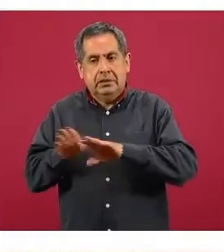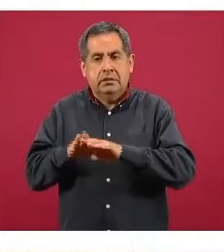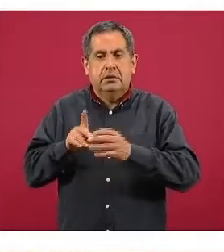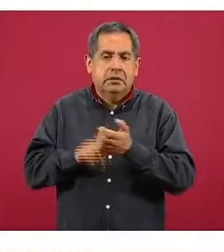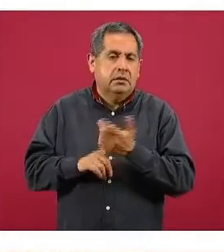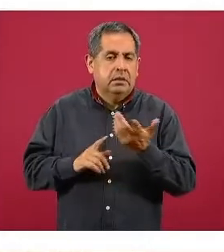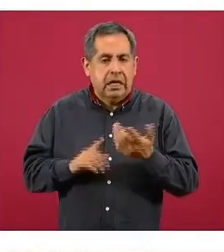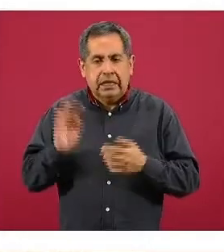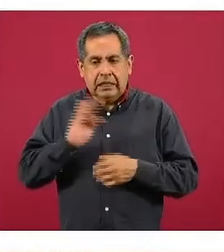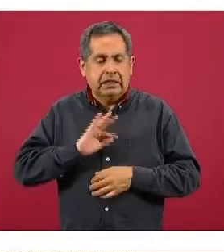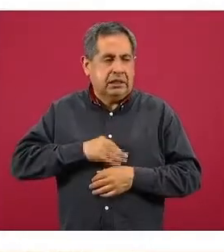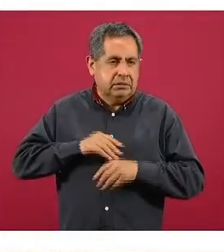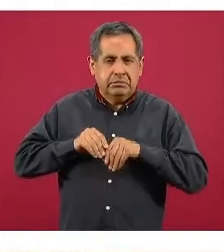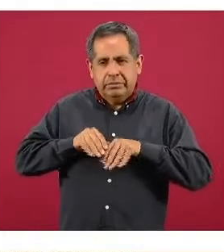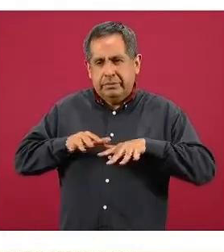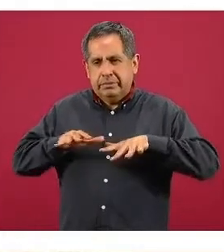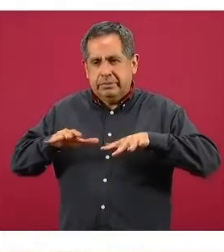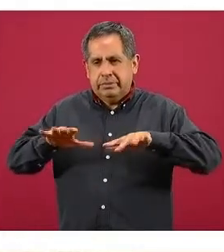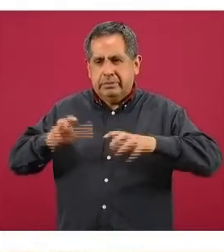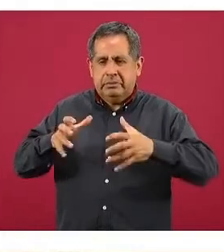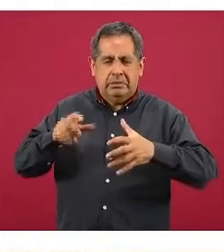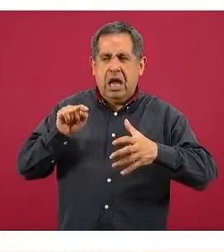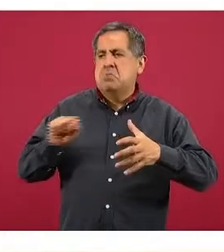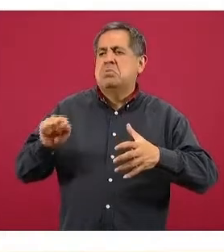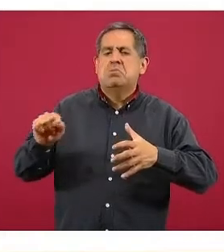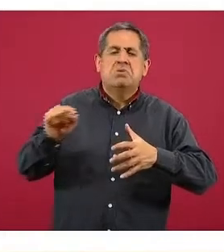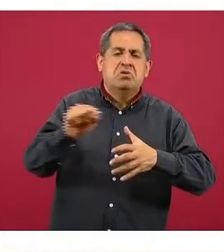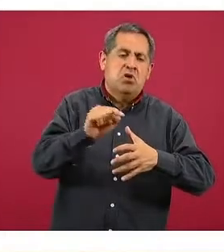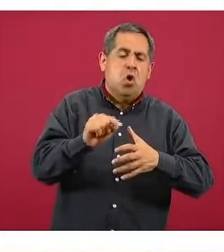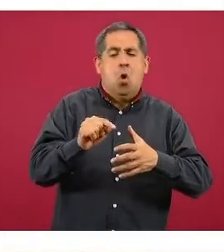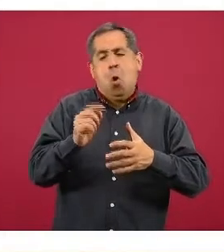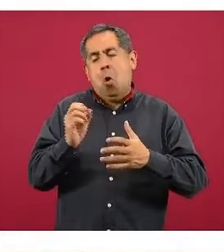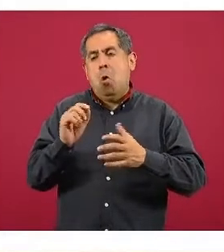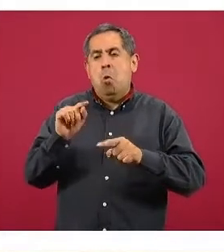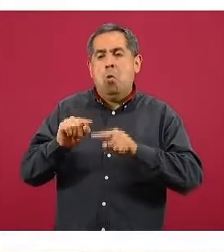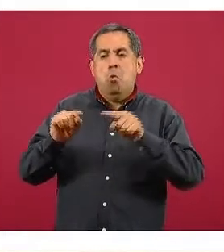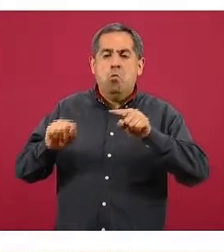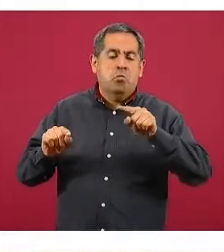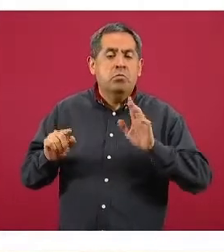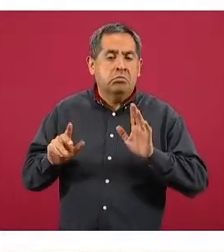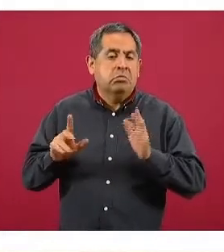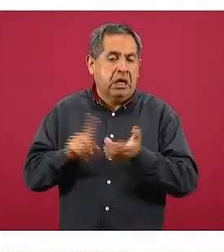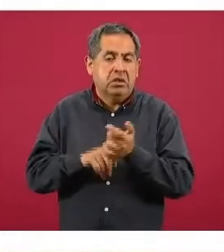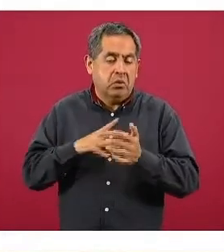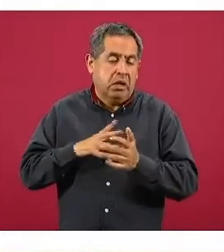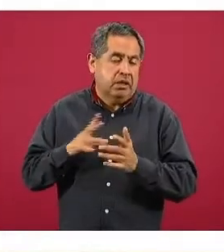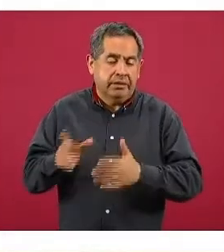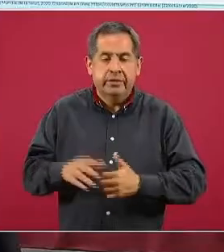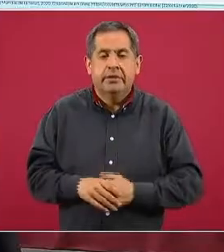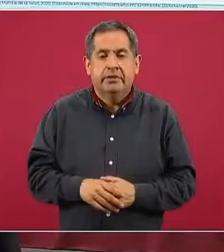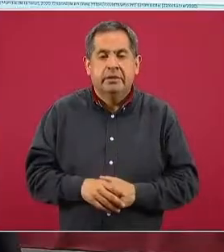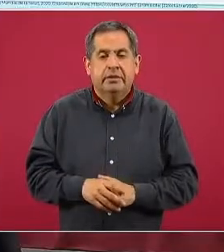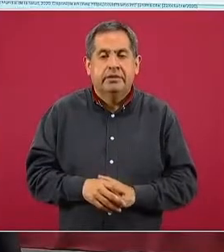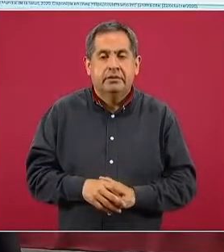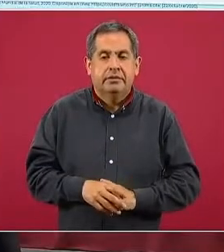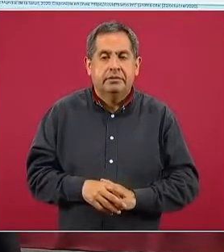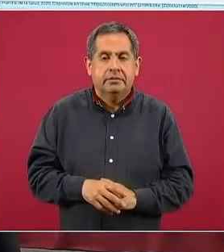haber transmisión comunitaria, conglomerado de casos o otras condiciones. La siguiente, por